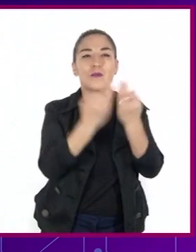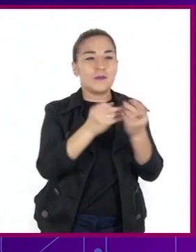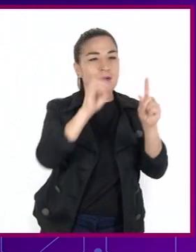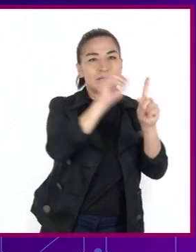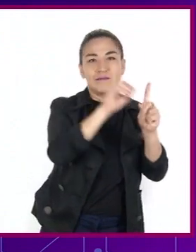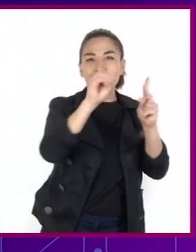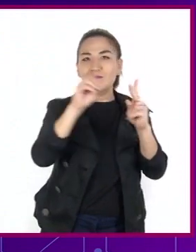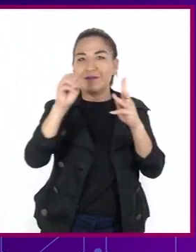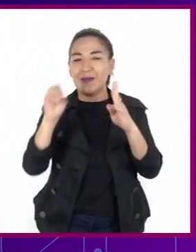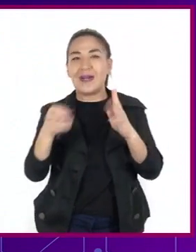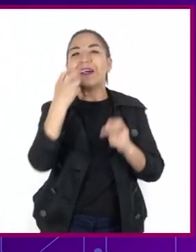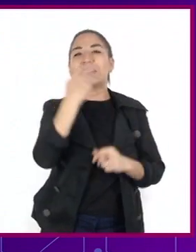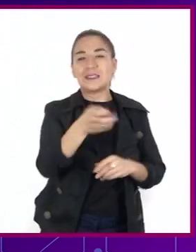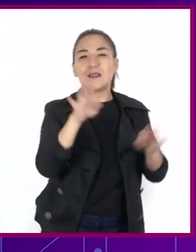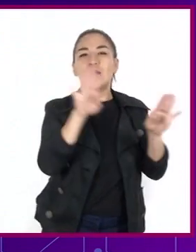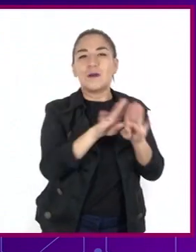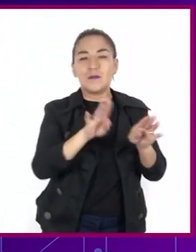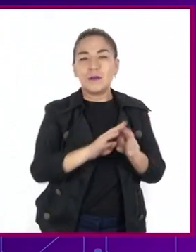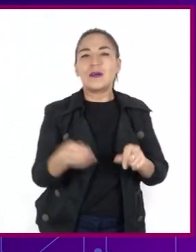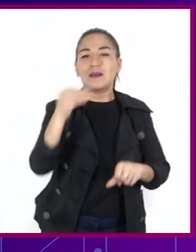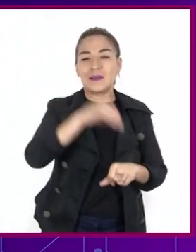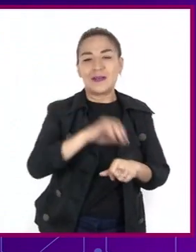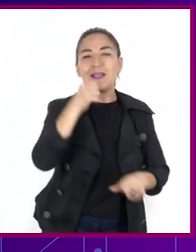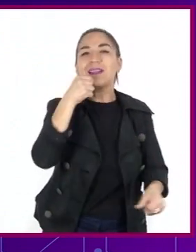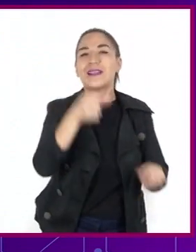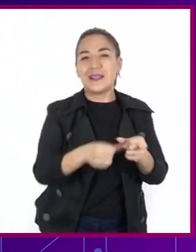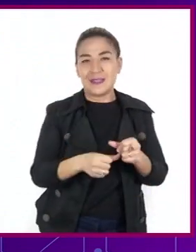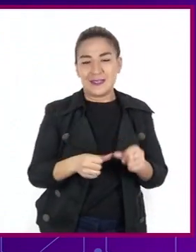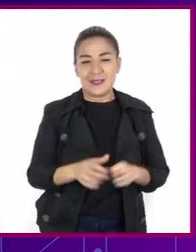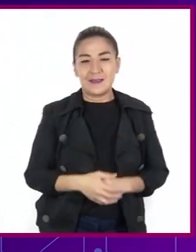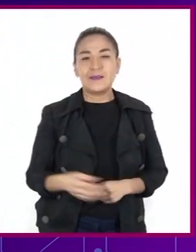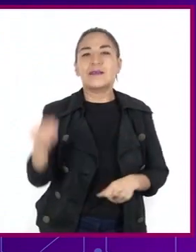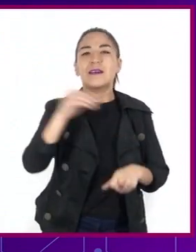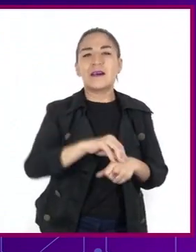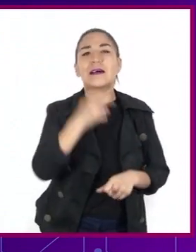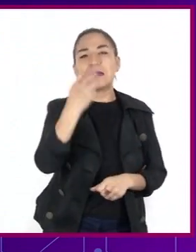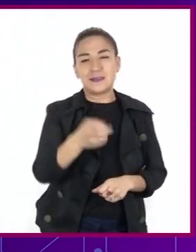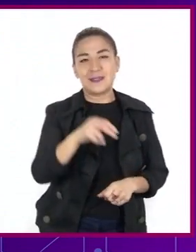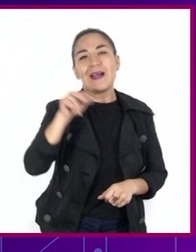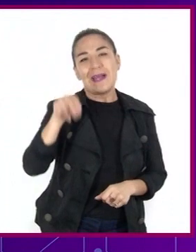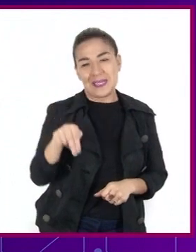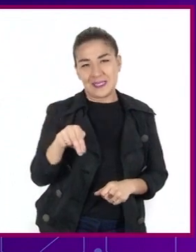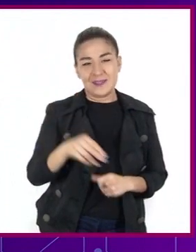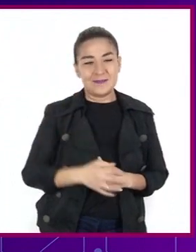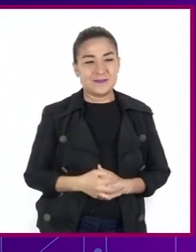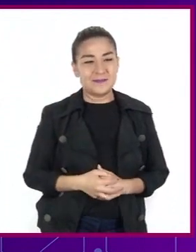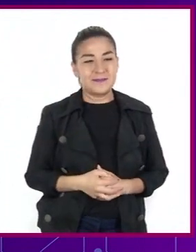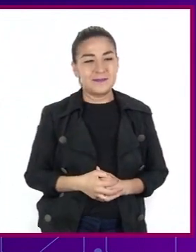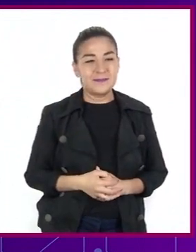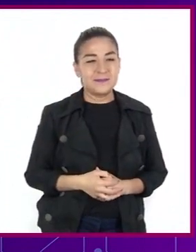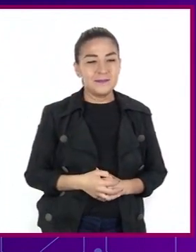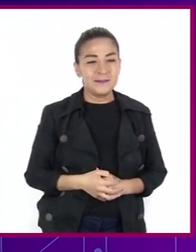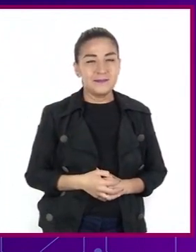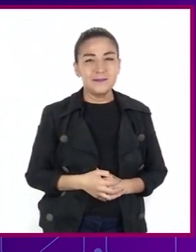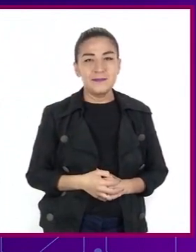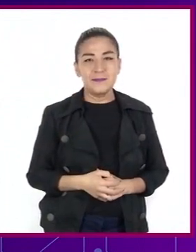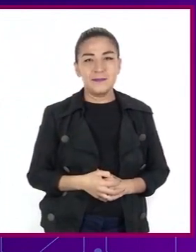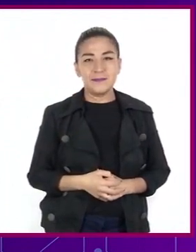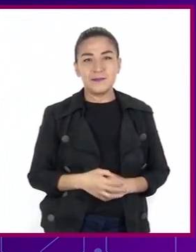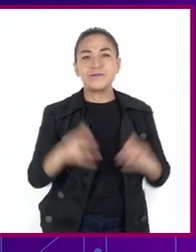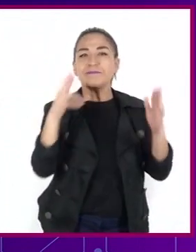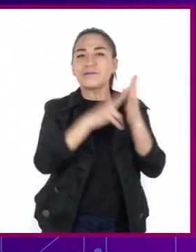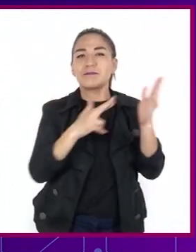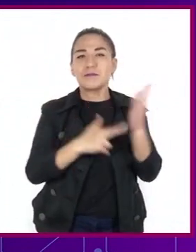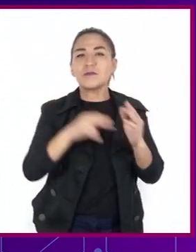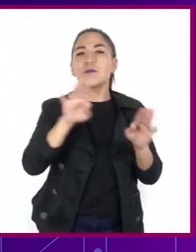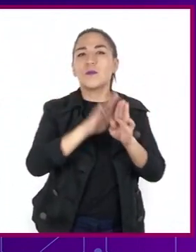Como ese número es variable, le asignamos una literal, generalmente la letra n. De tal manera que la regla que genera